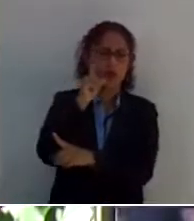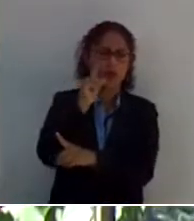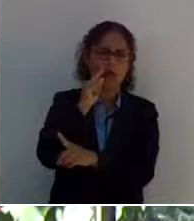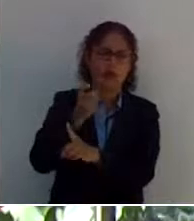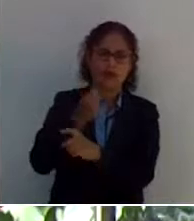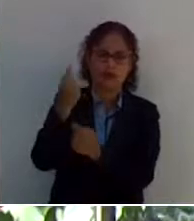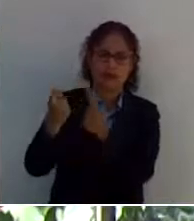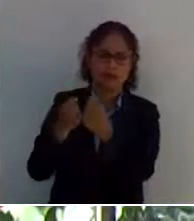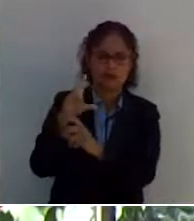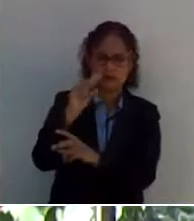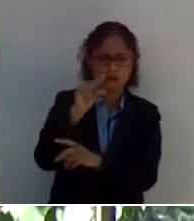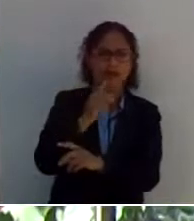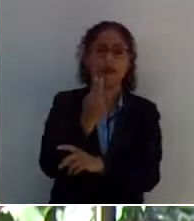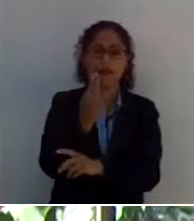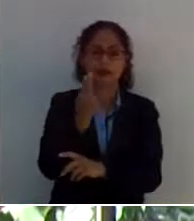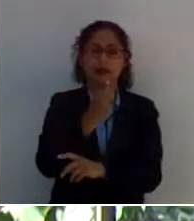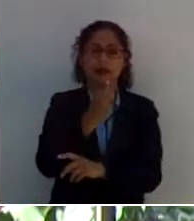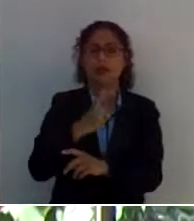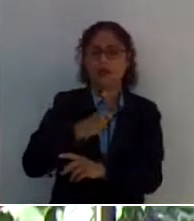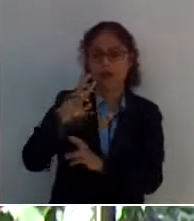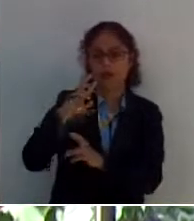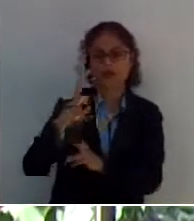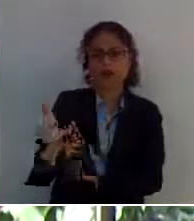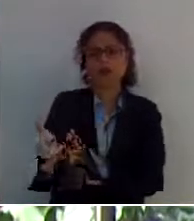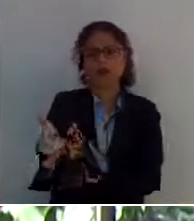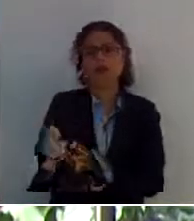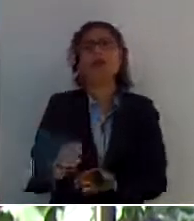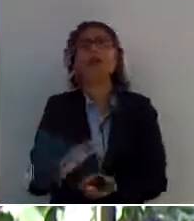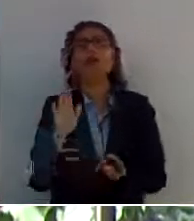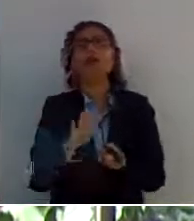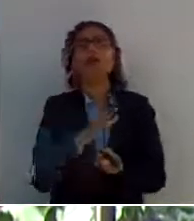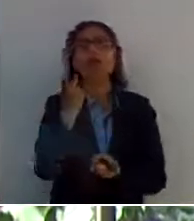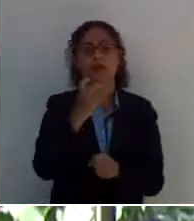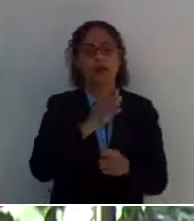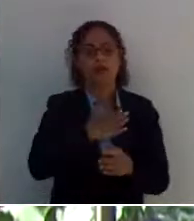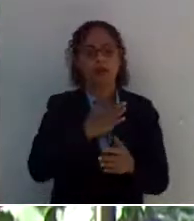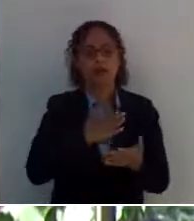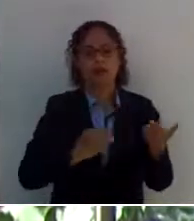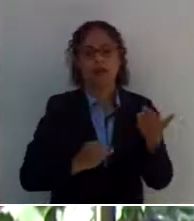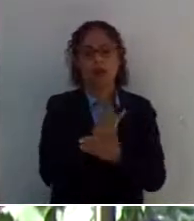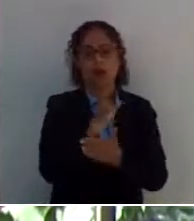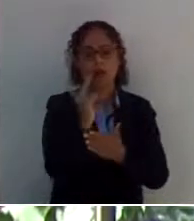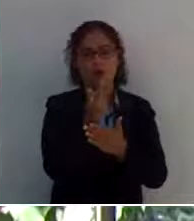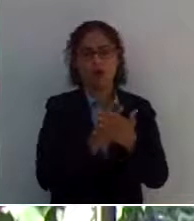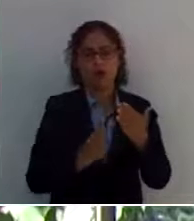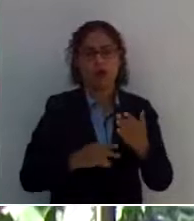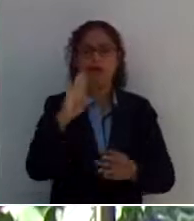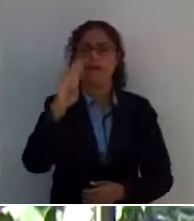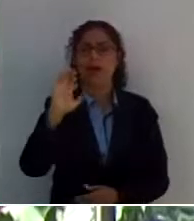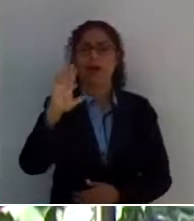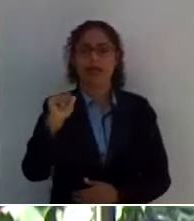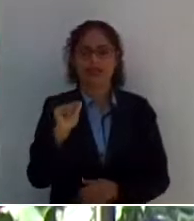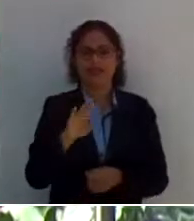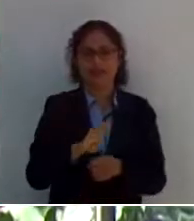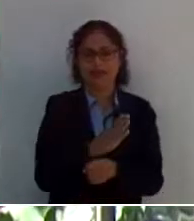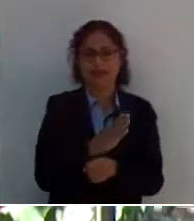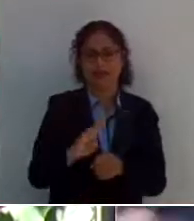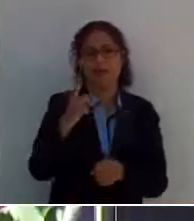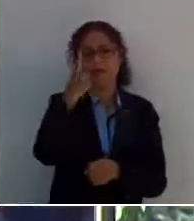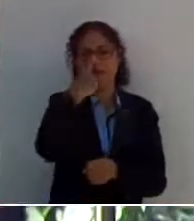que merecen todo mi respeto. Es por ello que decidimos lanzar un programa de becas para los hijos de